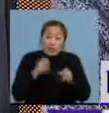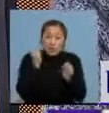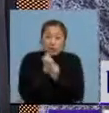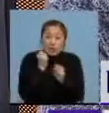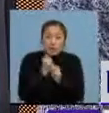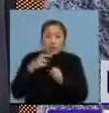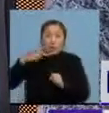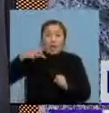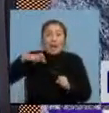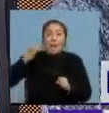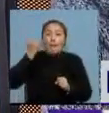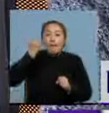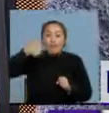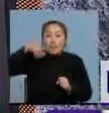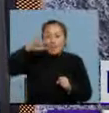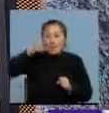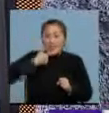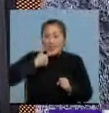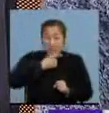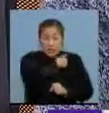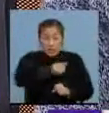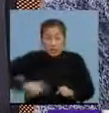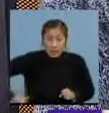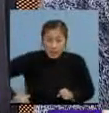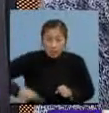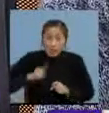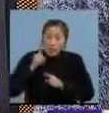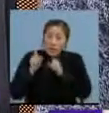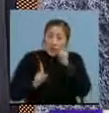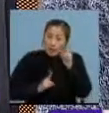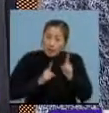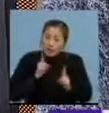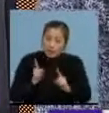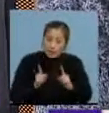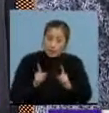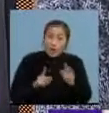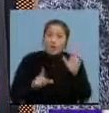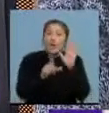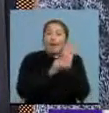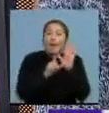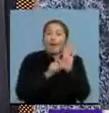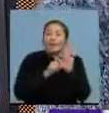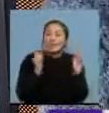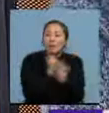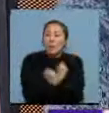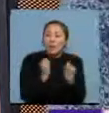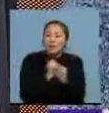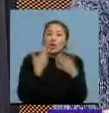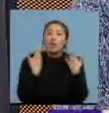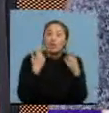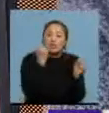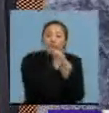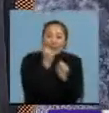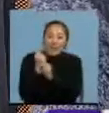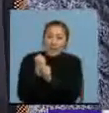en las pymes y el gobernador ya está sacando algún un decreto donde vamos a trabajar con tarifas diferenciadas